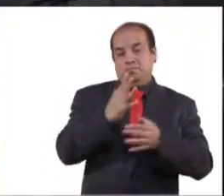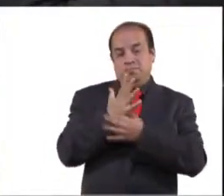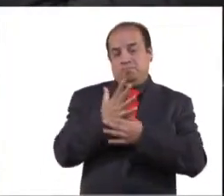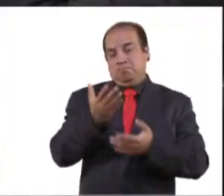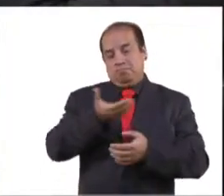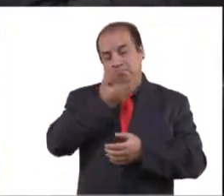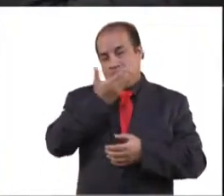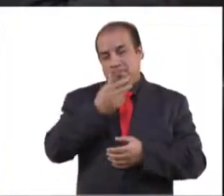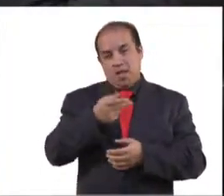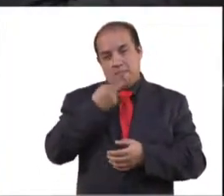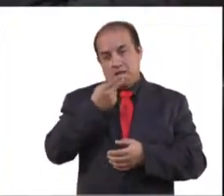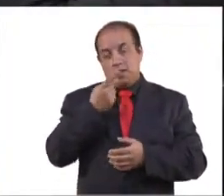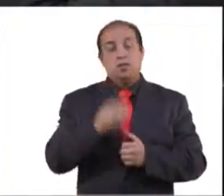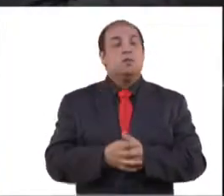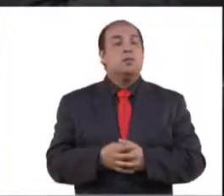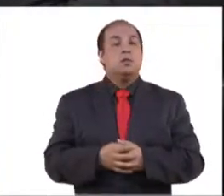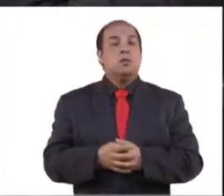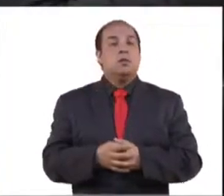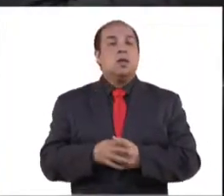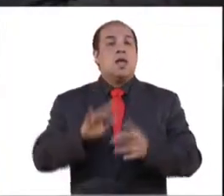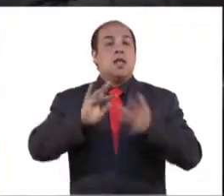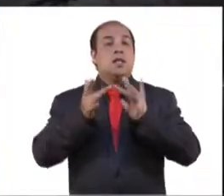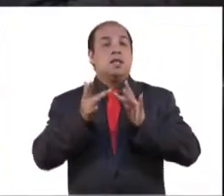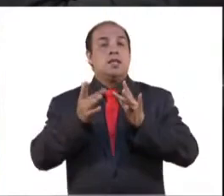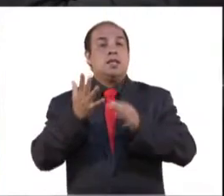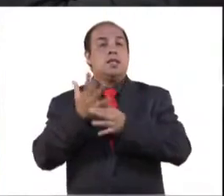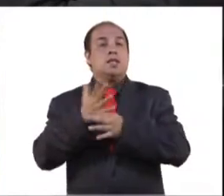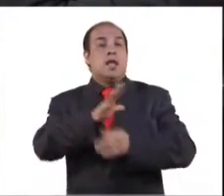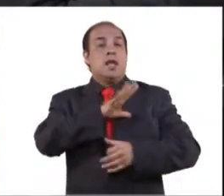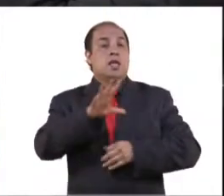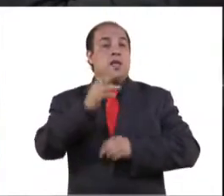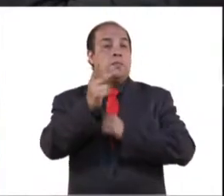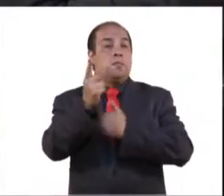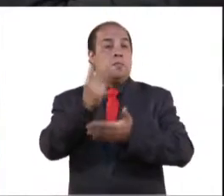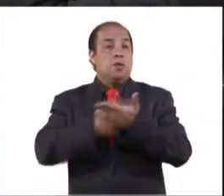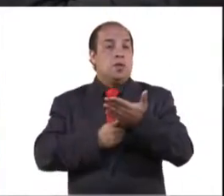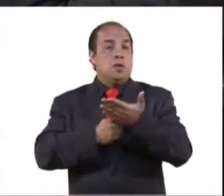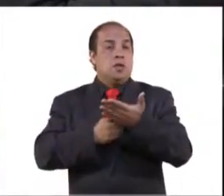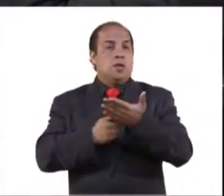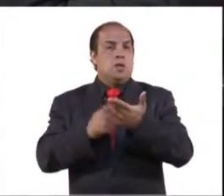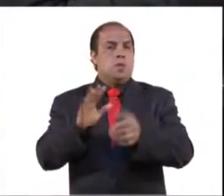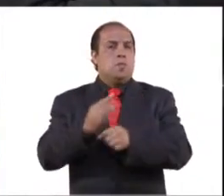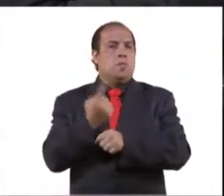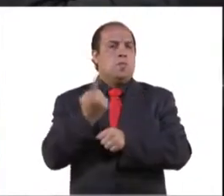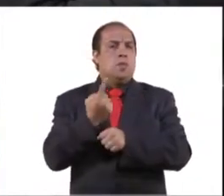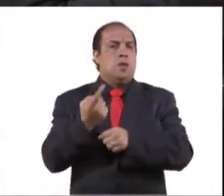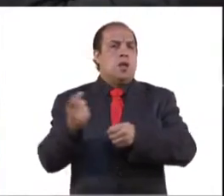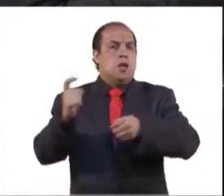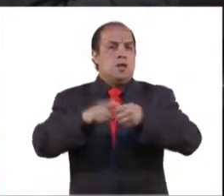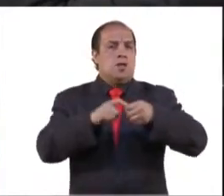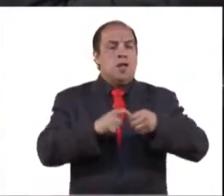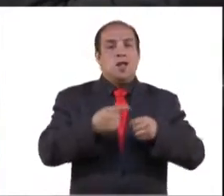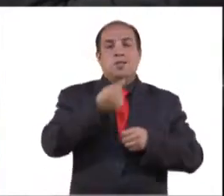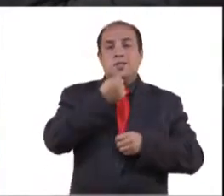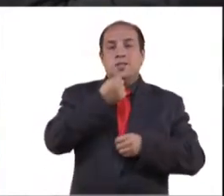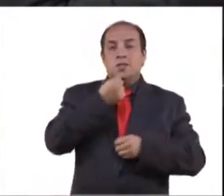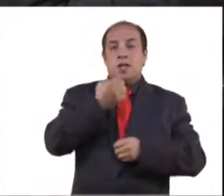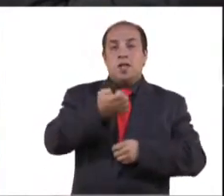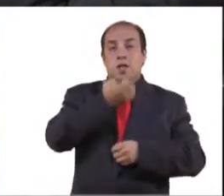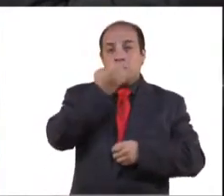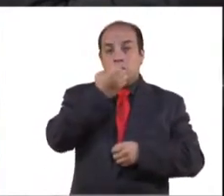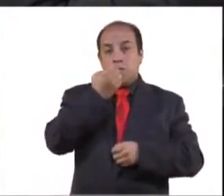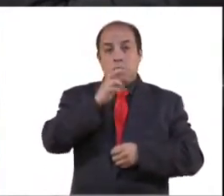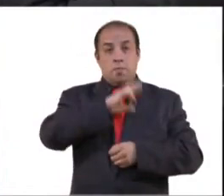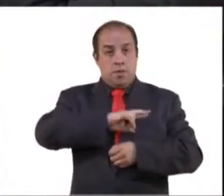En redes sociales, ¿por qué, para hacer universal el programa, por qué no incluir a los niños de escuelas privadas?